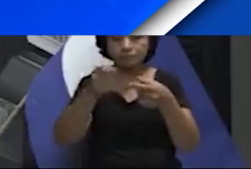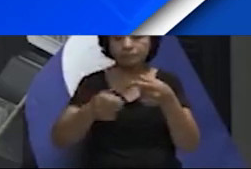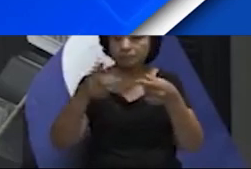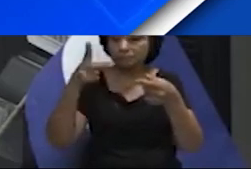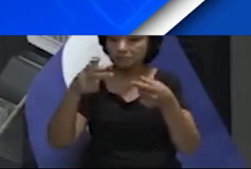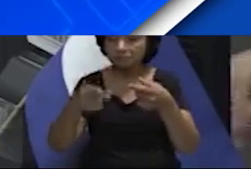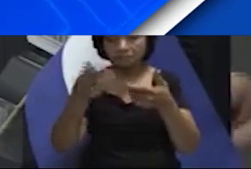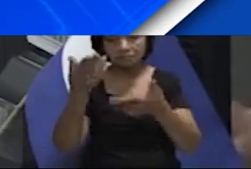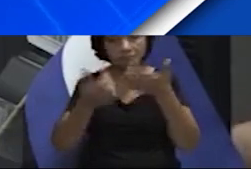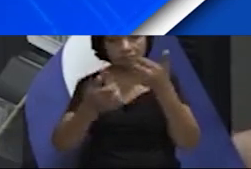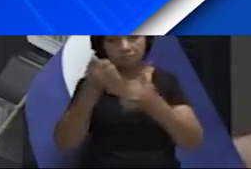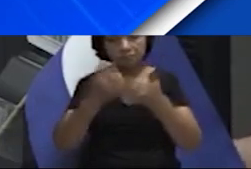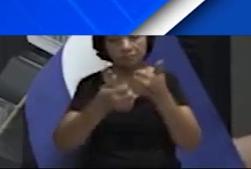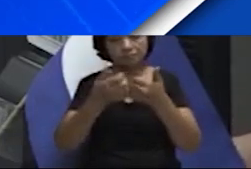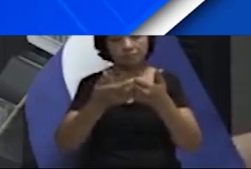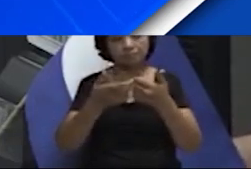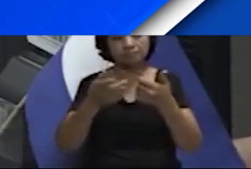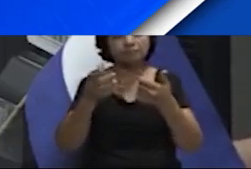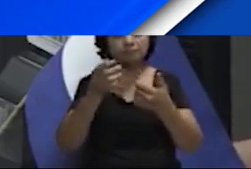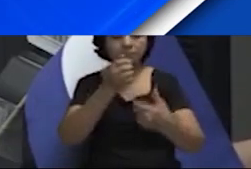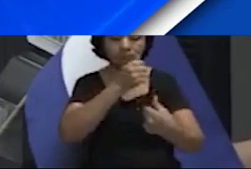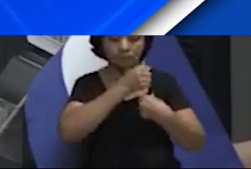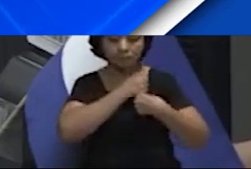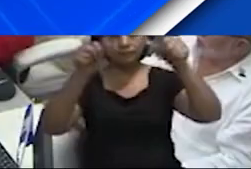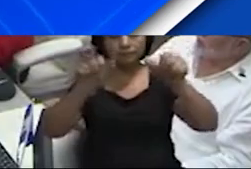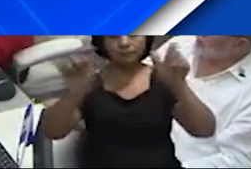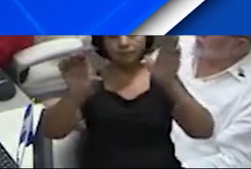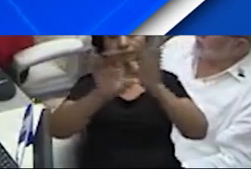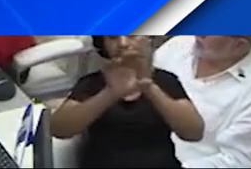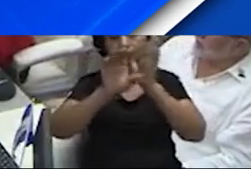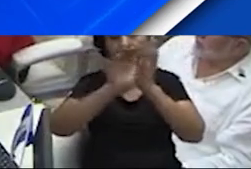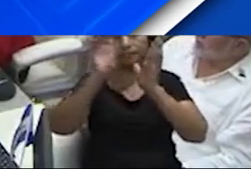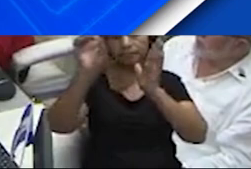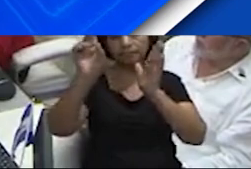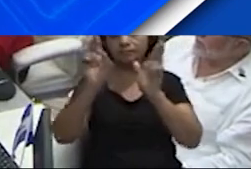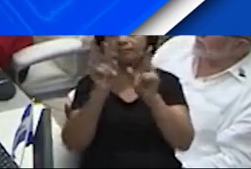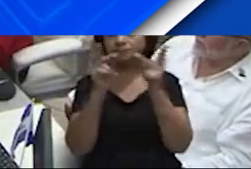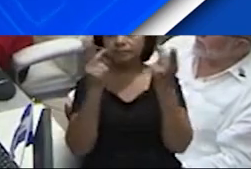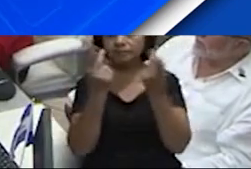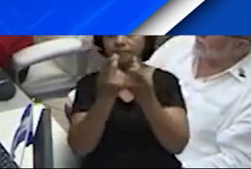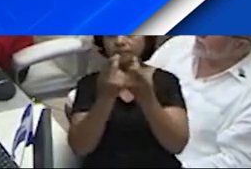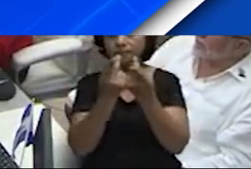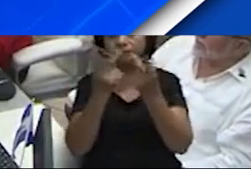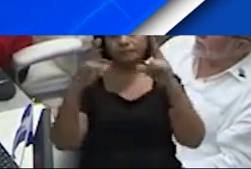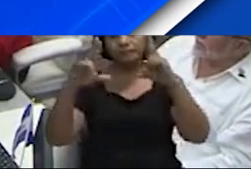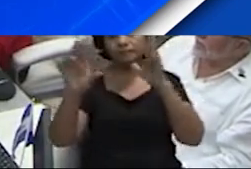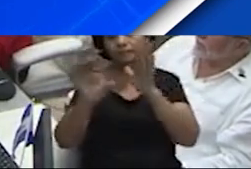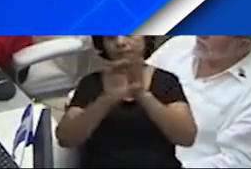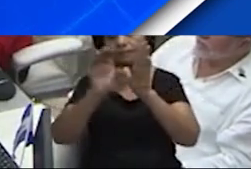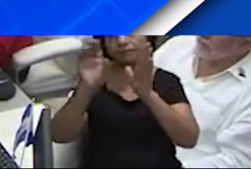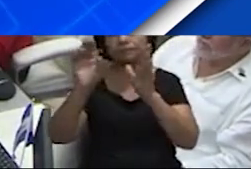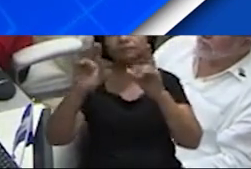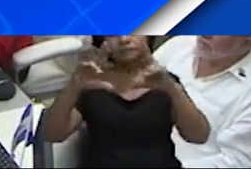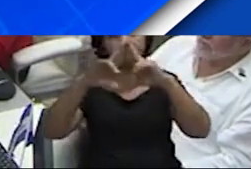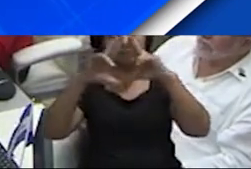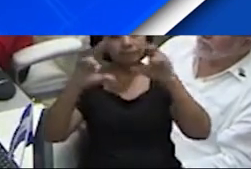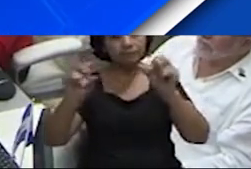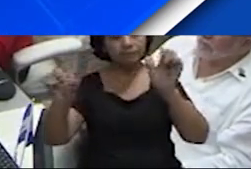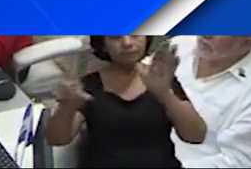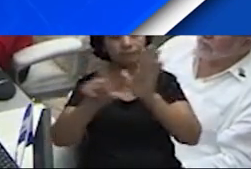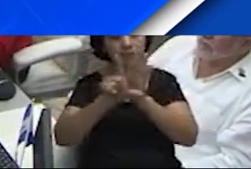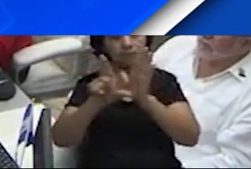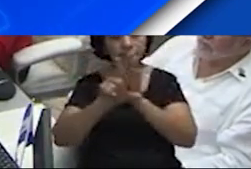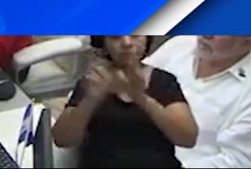de la abogacía Y ser militar en servicio activo la comisión tendrá vigencia hasta el 15 de diciembre de 2023